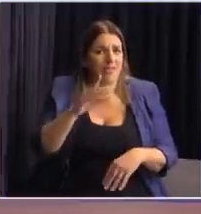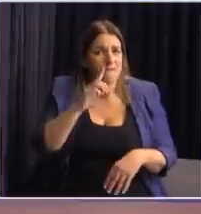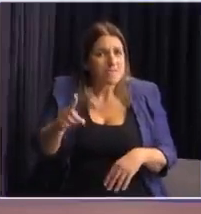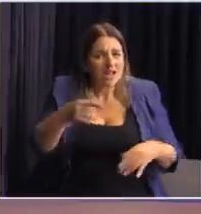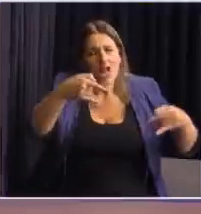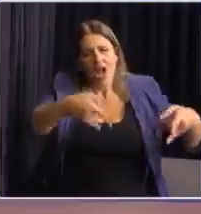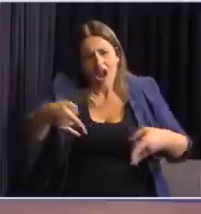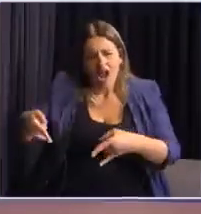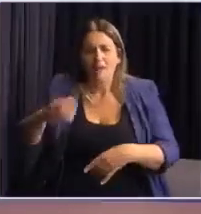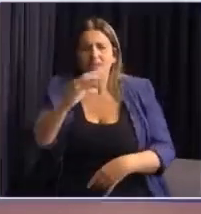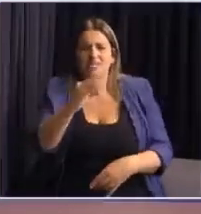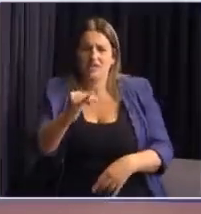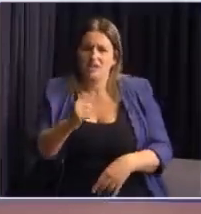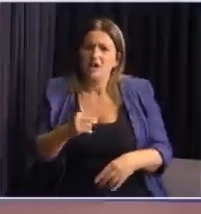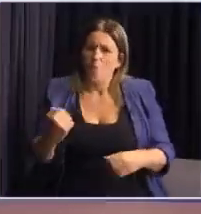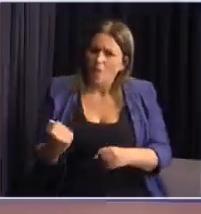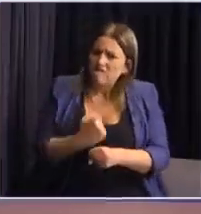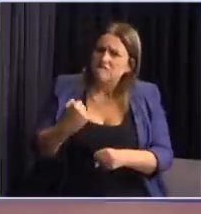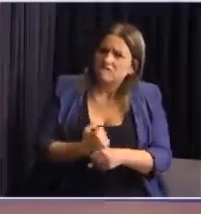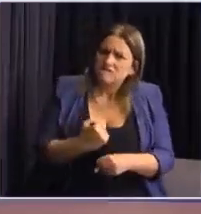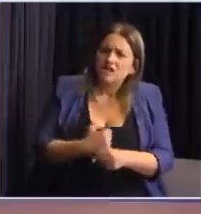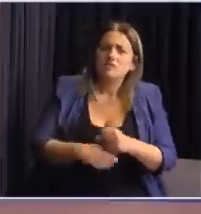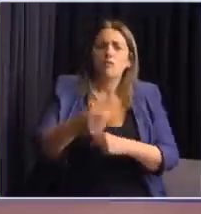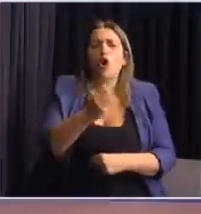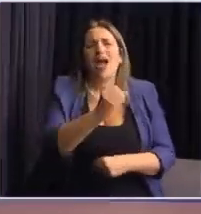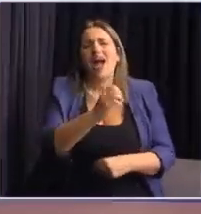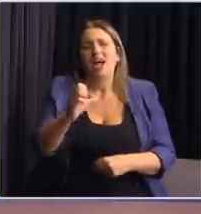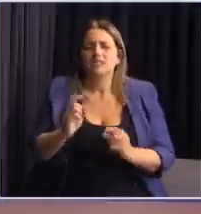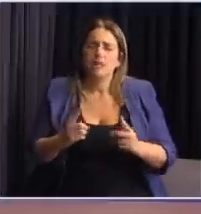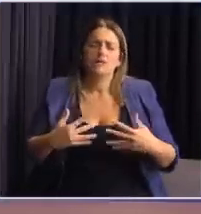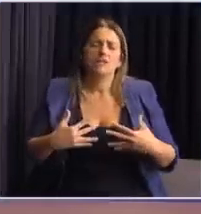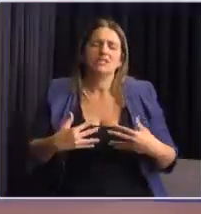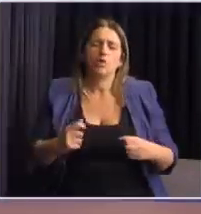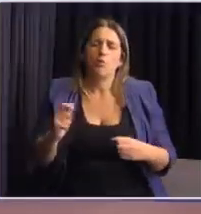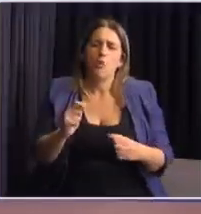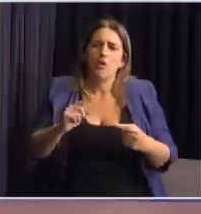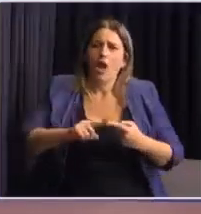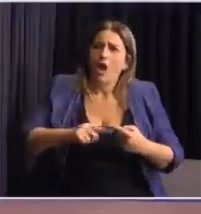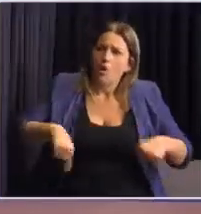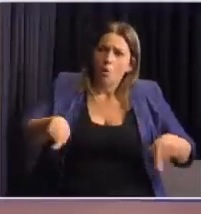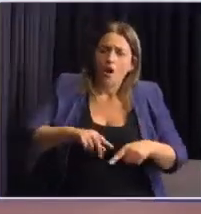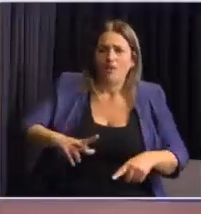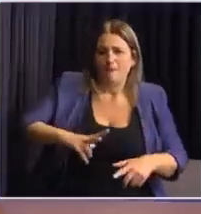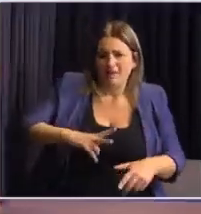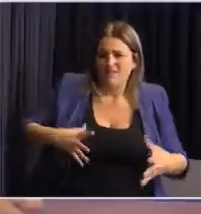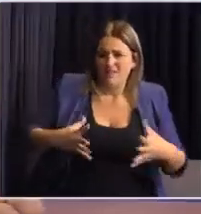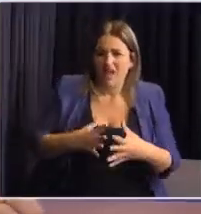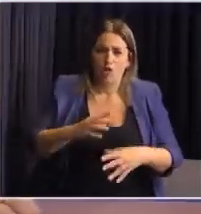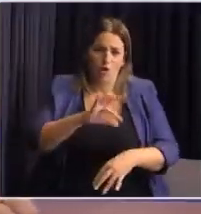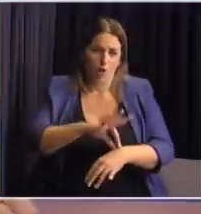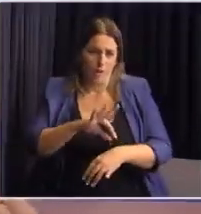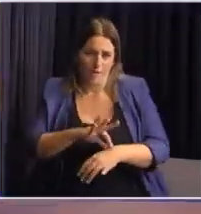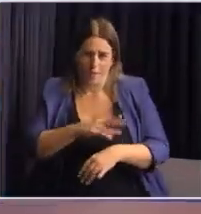CTI. Y ha habido un gran trabajo de ACE, un gran trabajo de Salud Pública en coordinación con las mutualistas. Entonces, no se ha